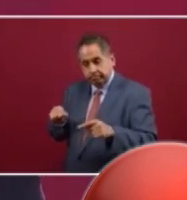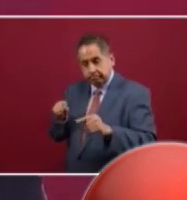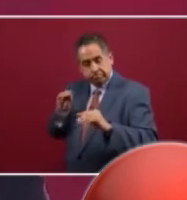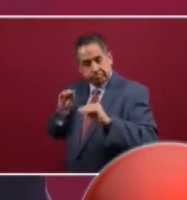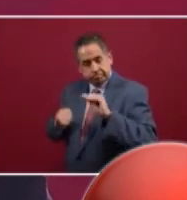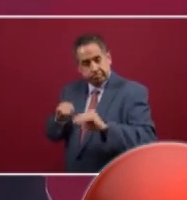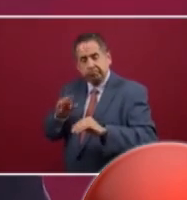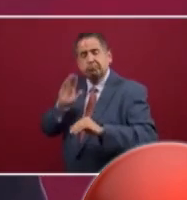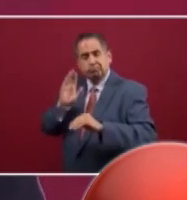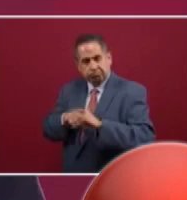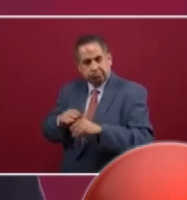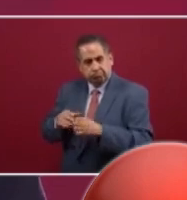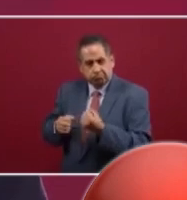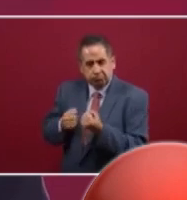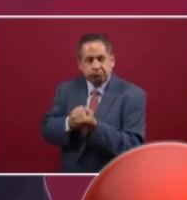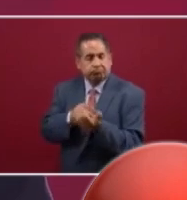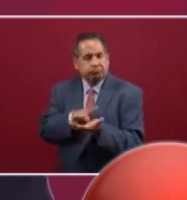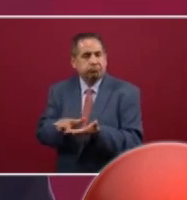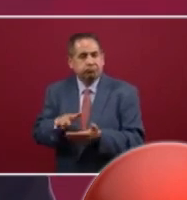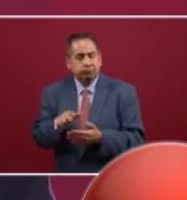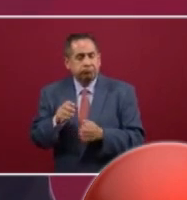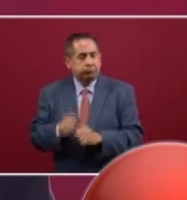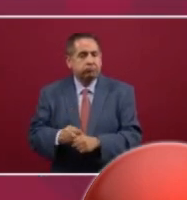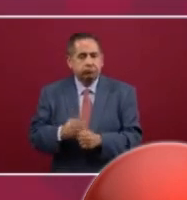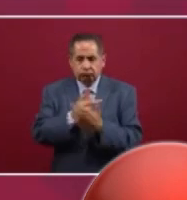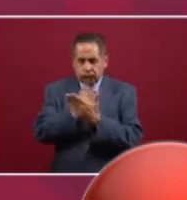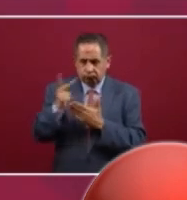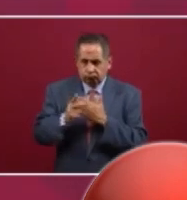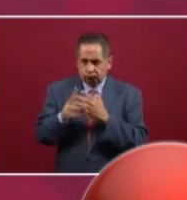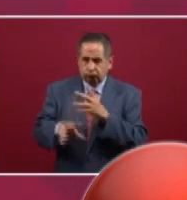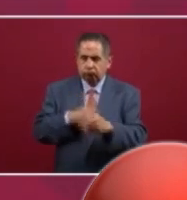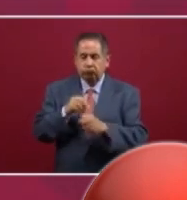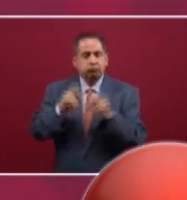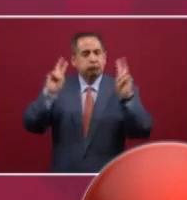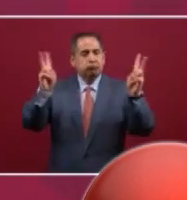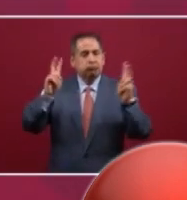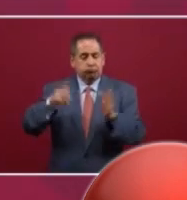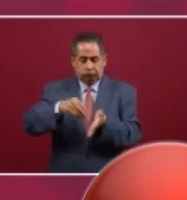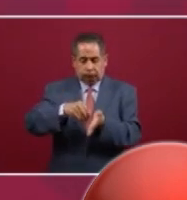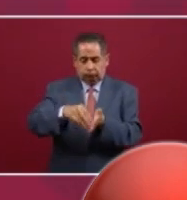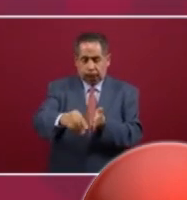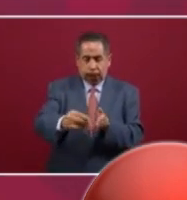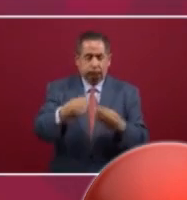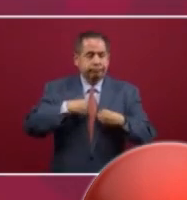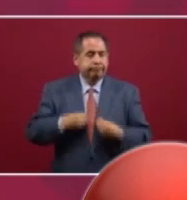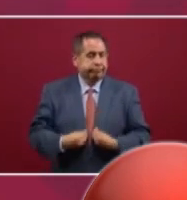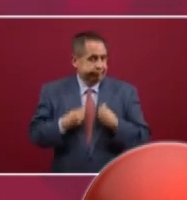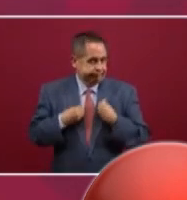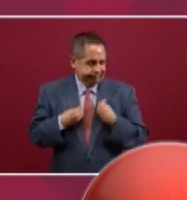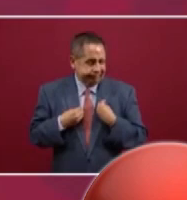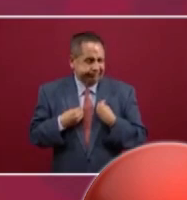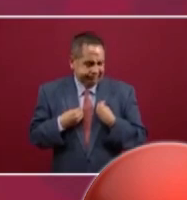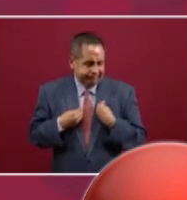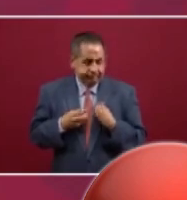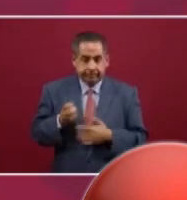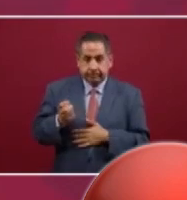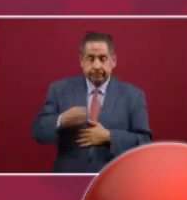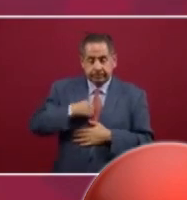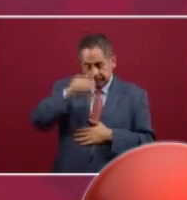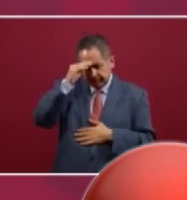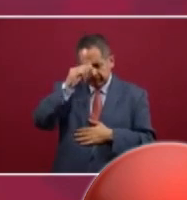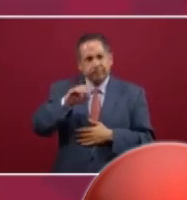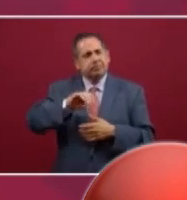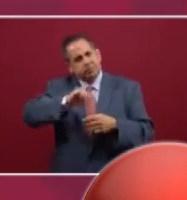se va a reforzar el programa Sembrando Vida y pensamos que esto y